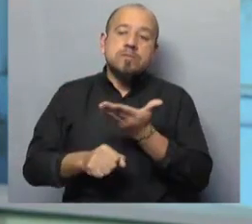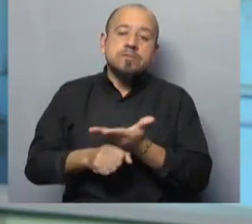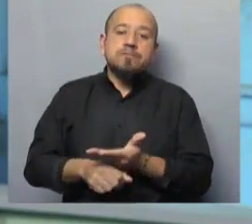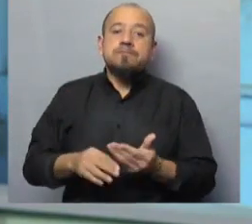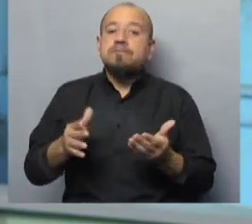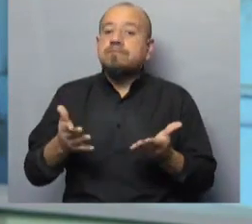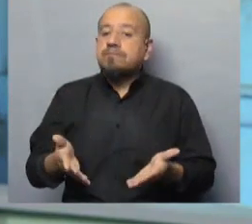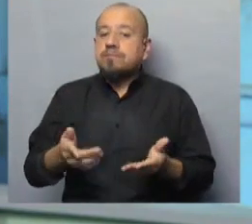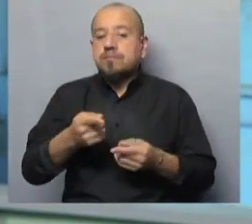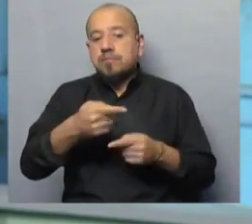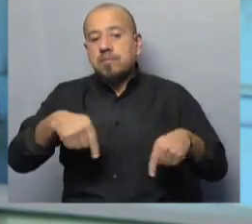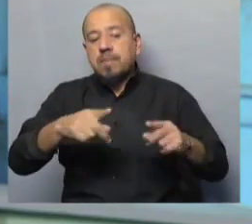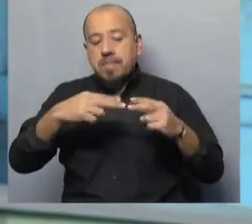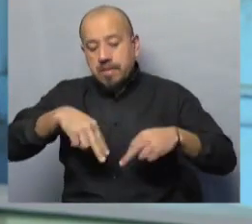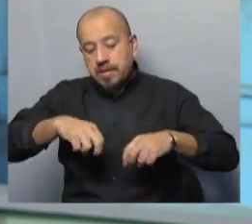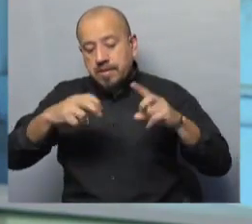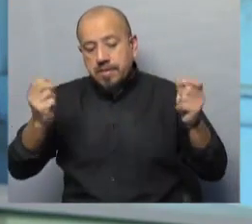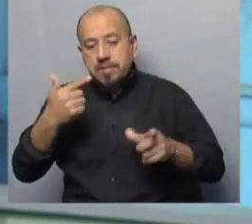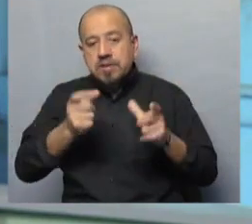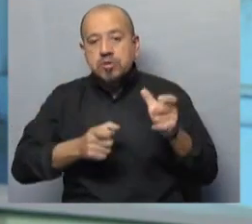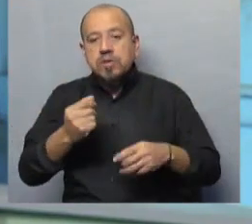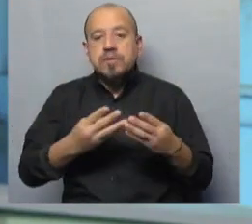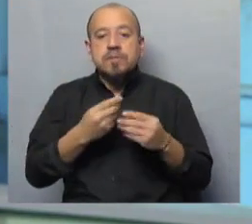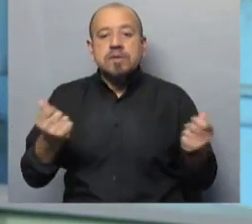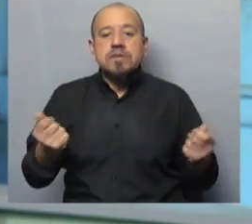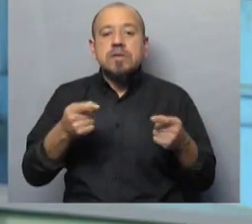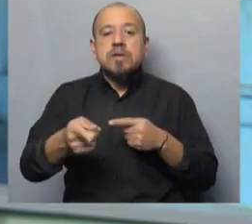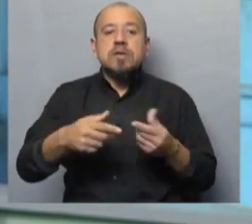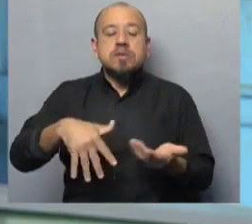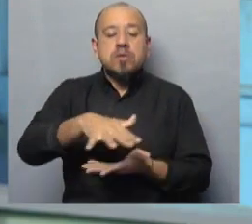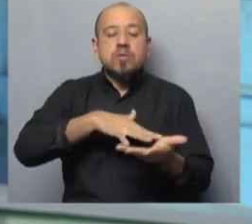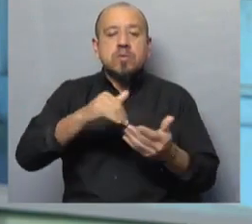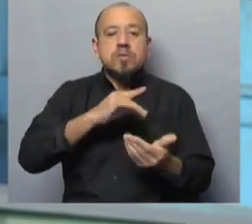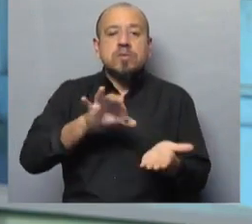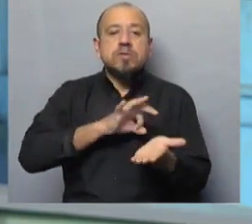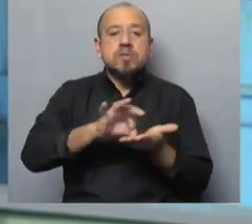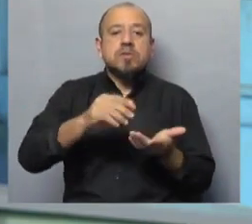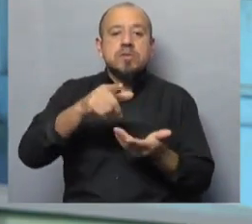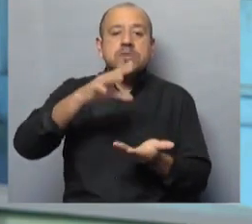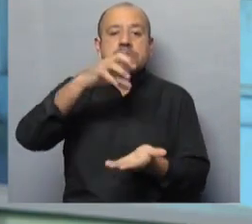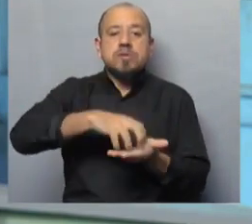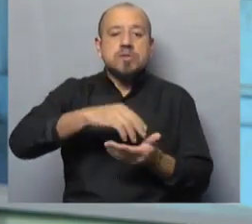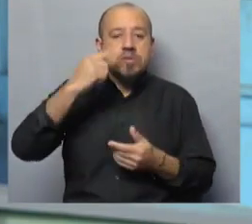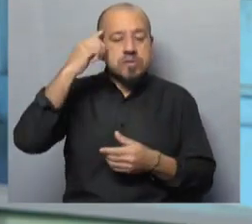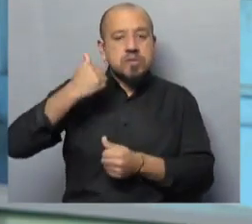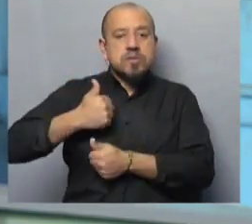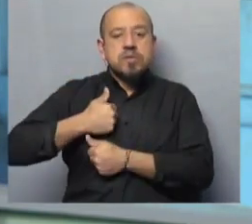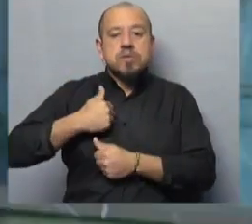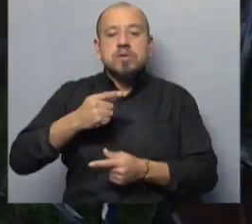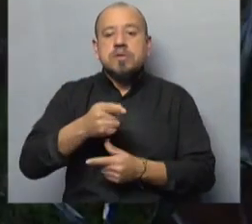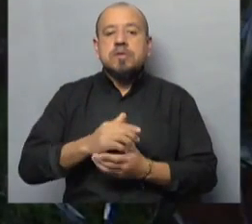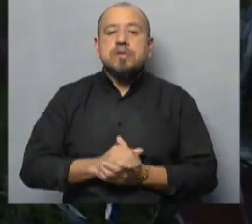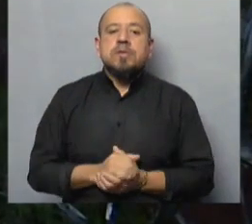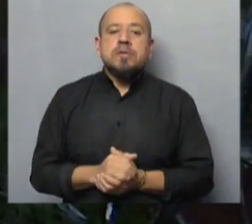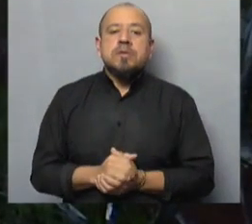garantías en relación a la búsqueda de restos de detenidos-desaparecidos en el predio del servicio del material y armamento del ejército